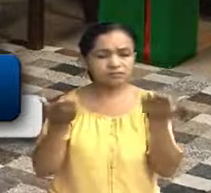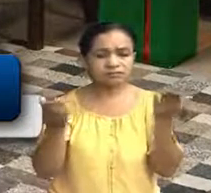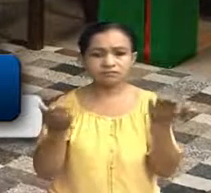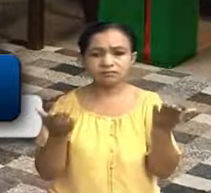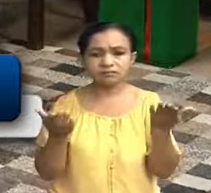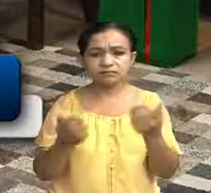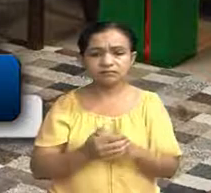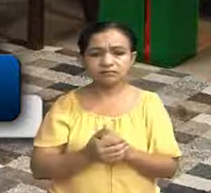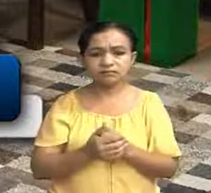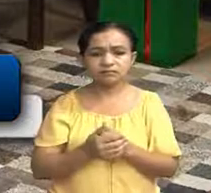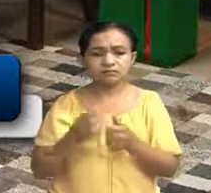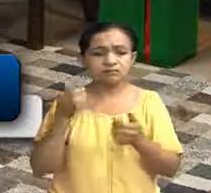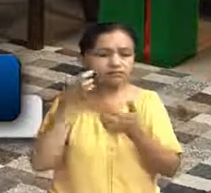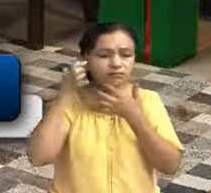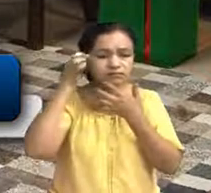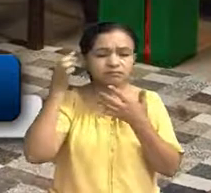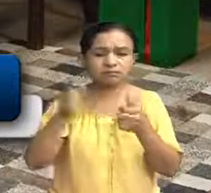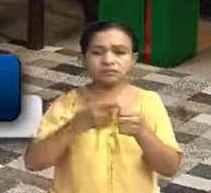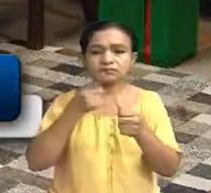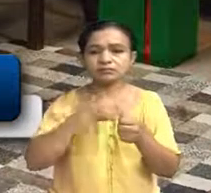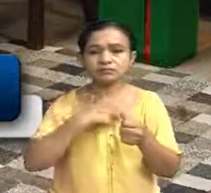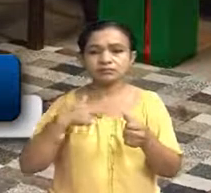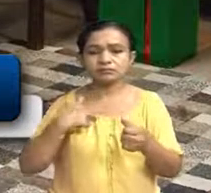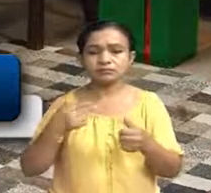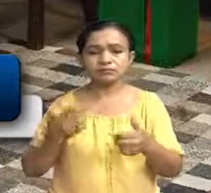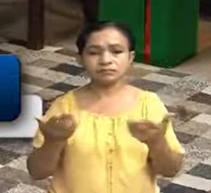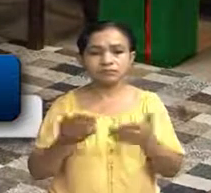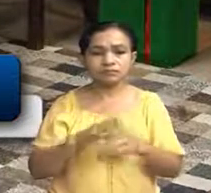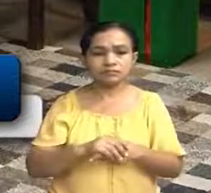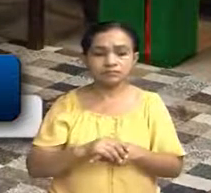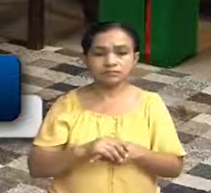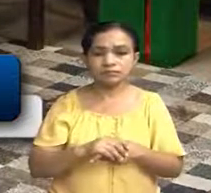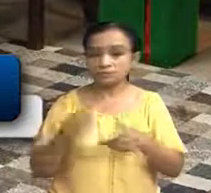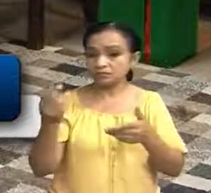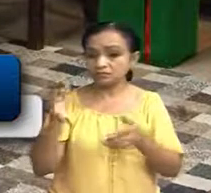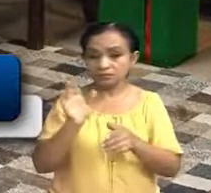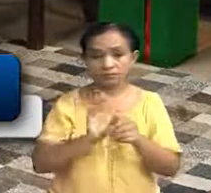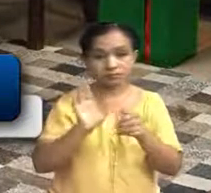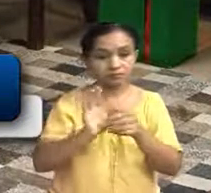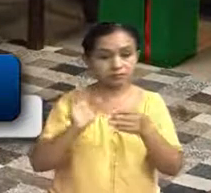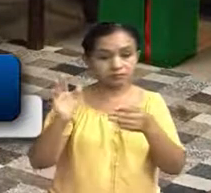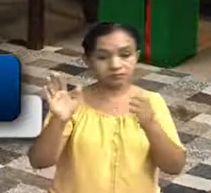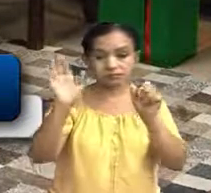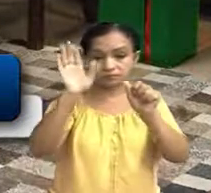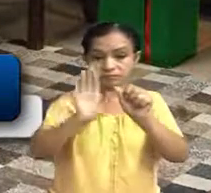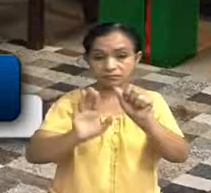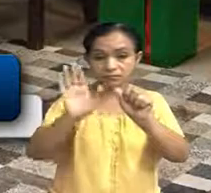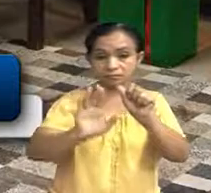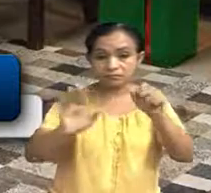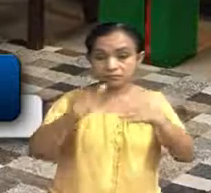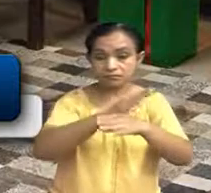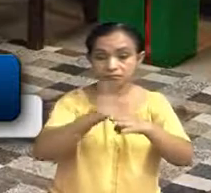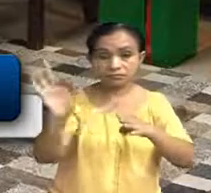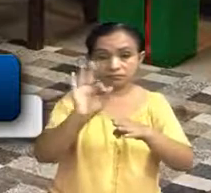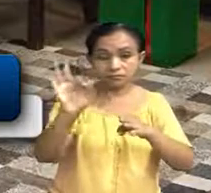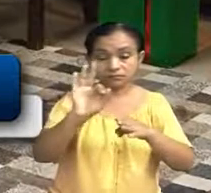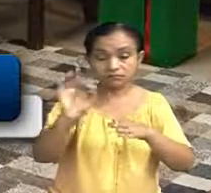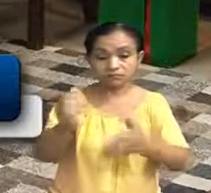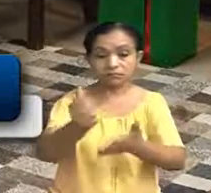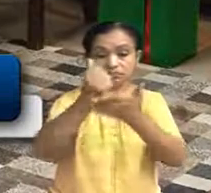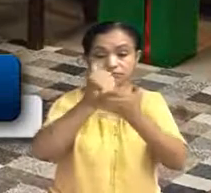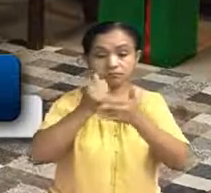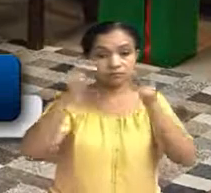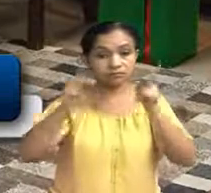los electroestímulos? ¿Qué es lo primero que hacen? Me imagino que aplican cada una de las formas para aliviar